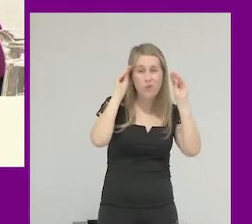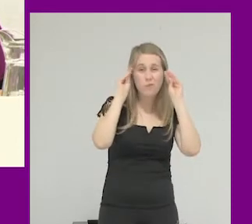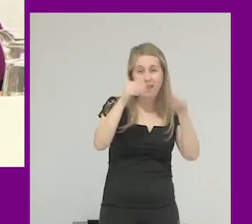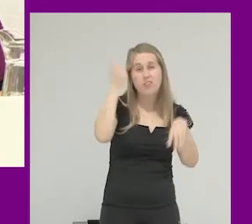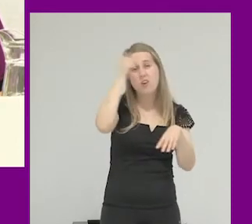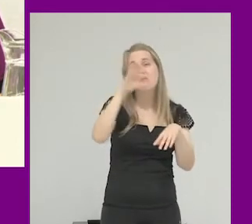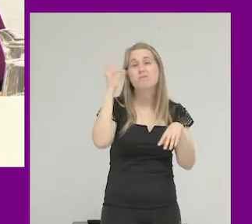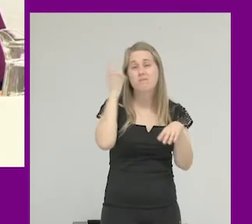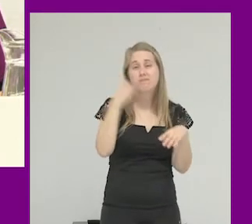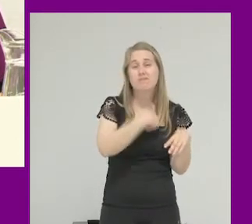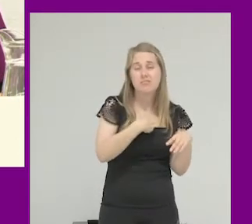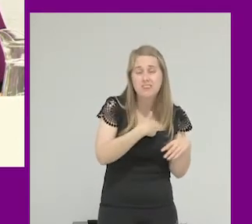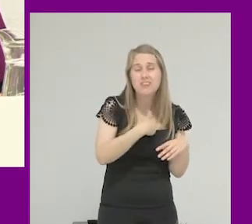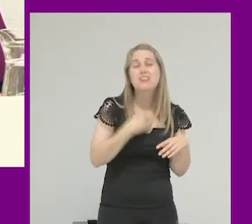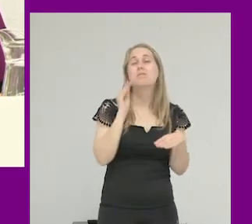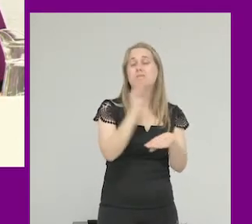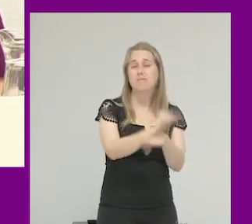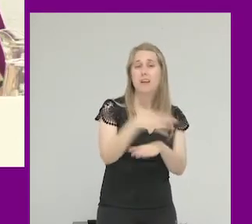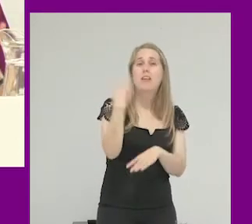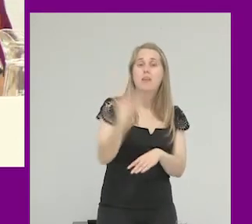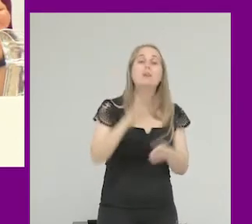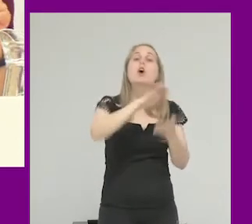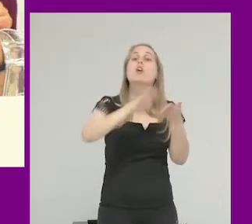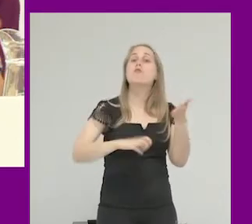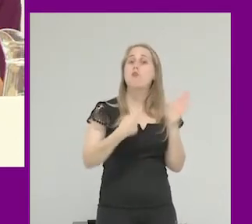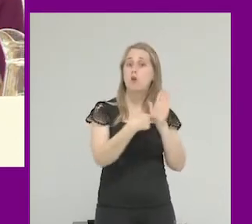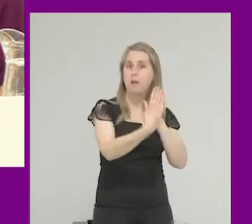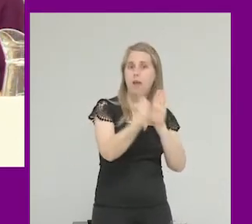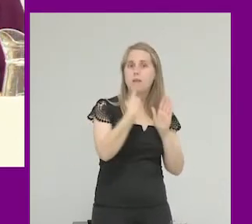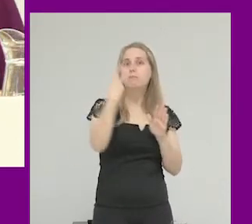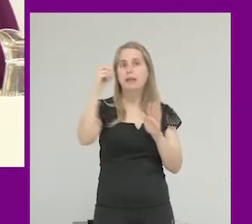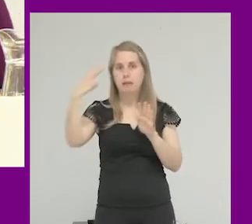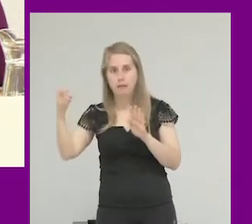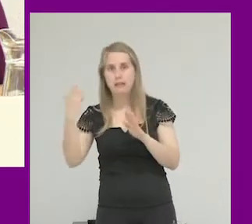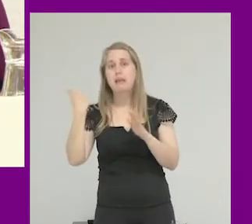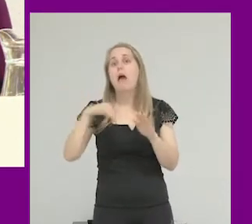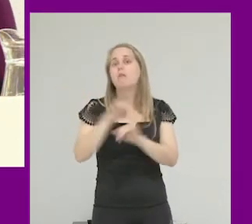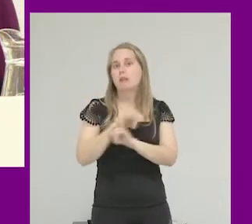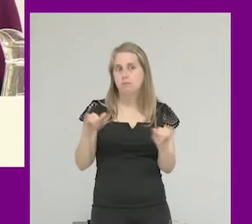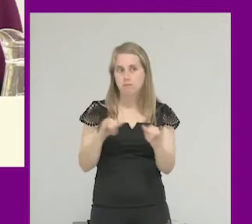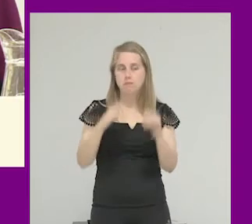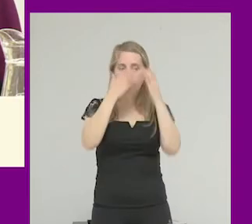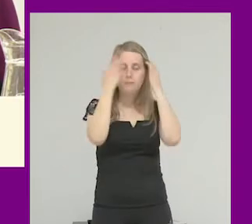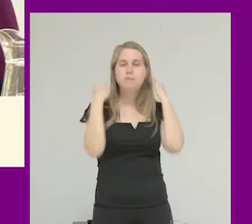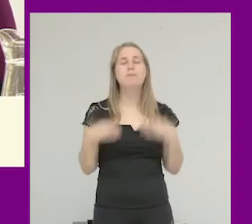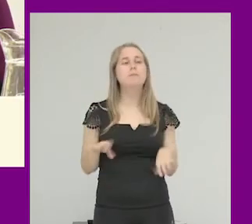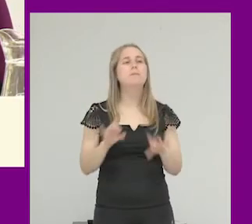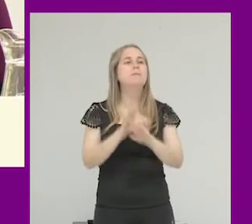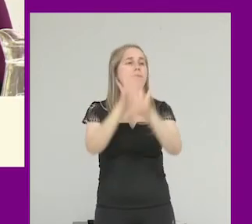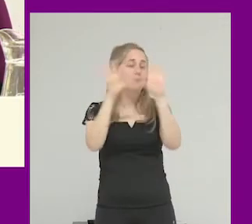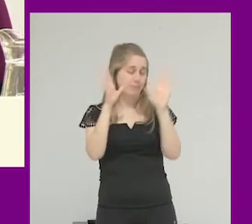proyectos financiados. Esto es el informe intermedio, del 2020 que ya se ha acabado. Claro,